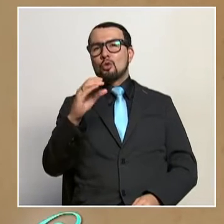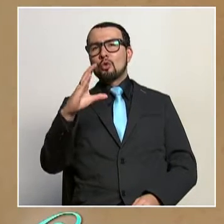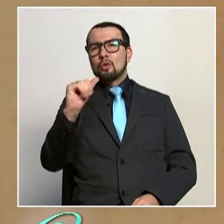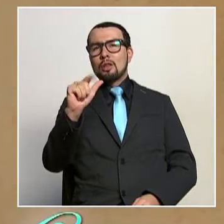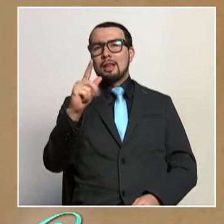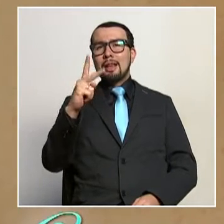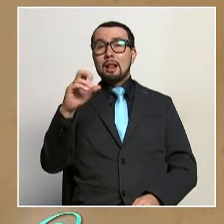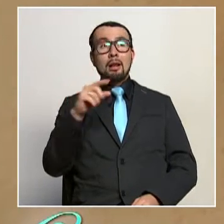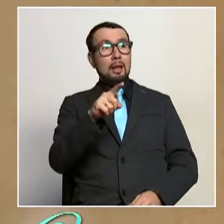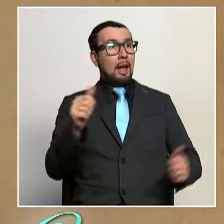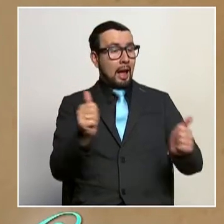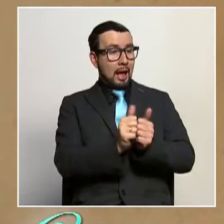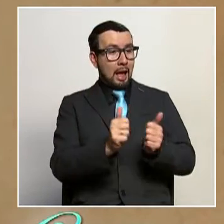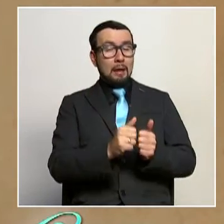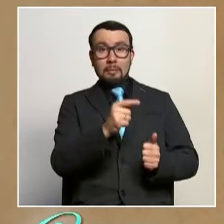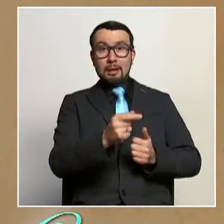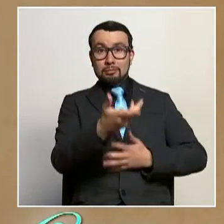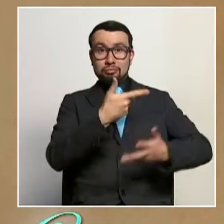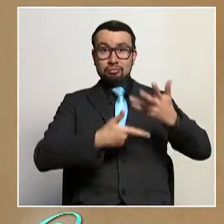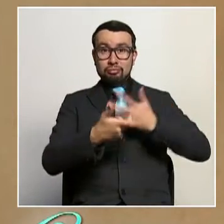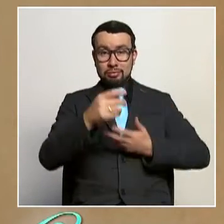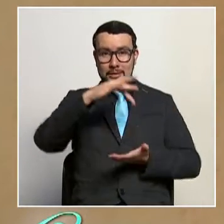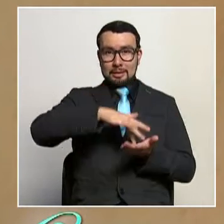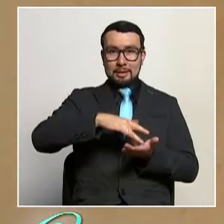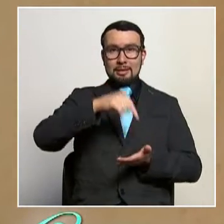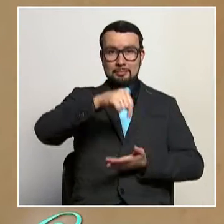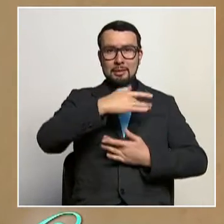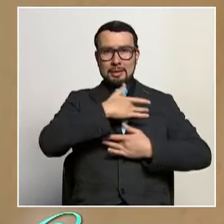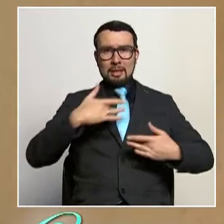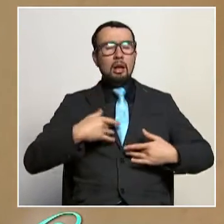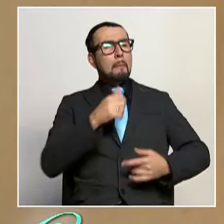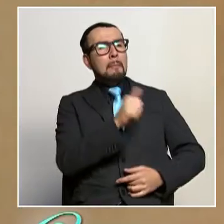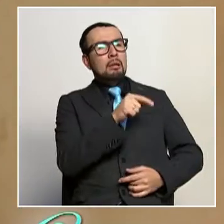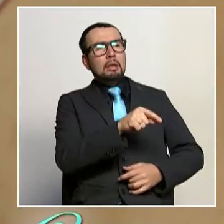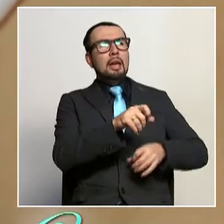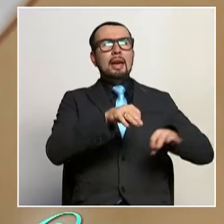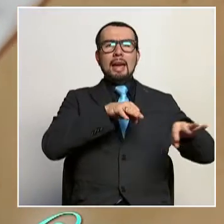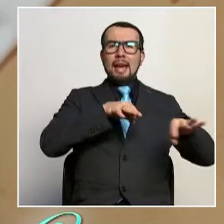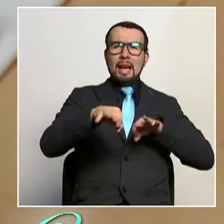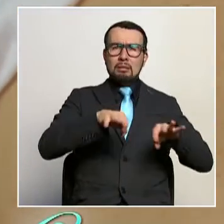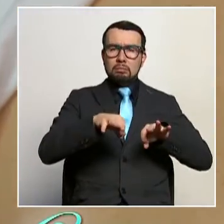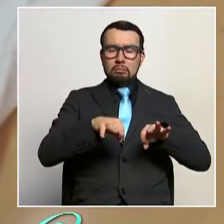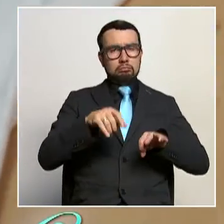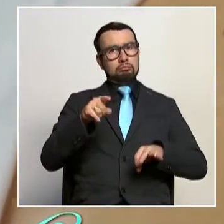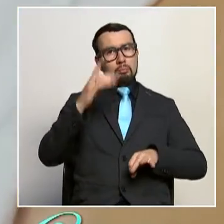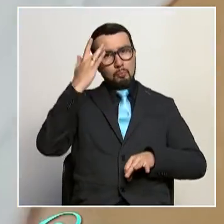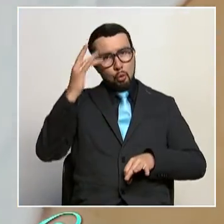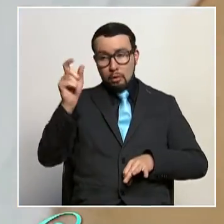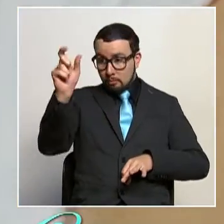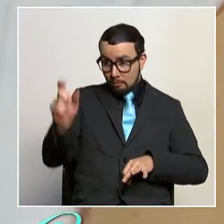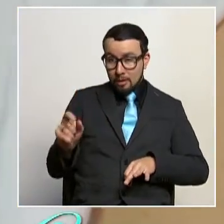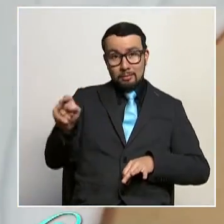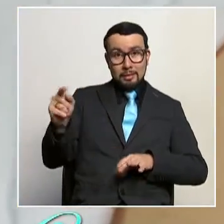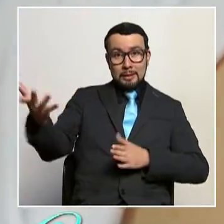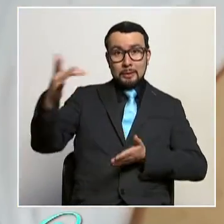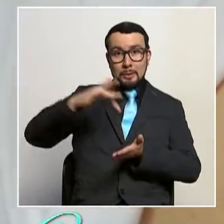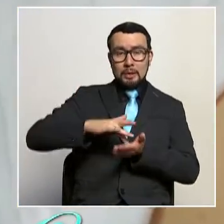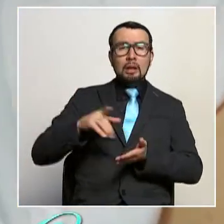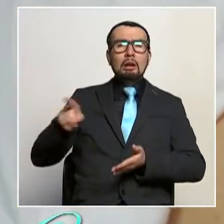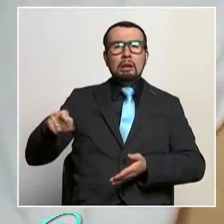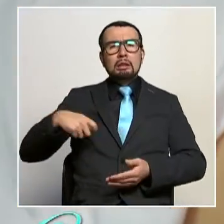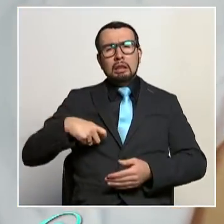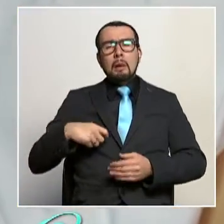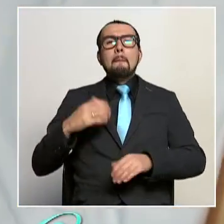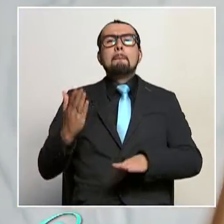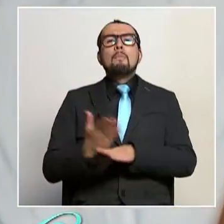que nos apoya a nosotros en nuestros parques de la salud, les explicará a ustedes por qué este paciente que viene por un problema